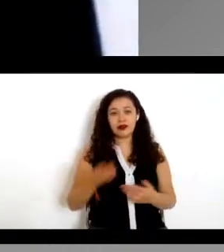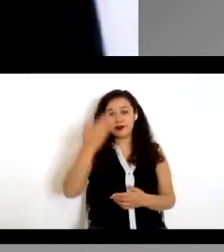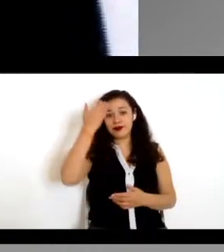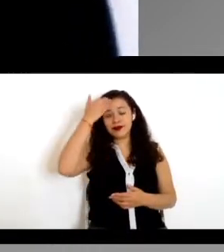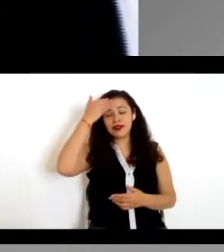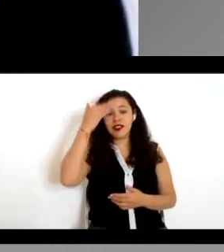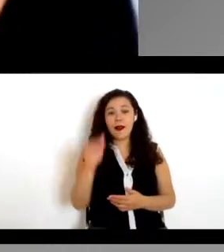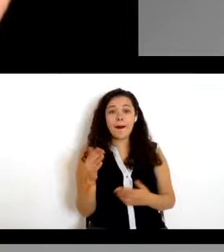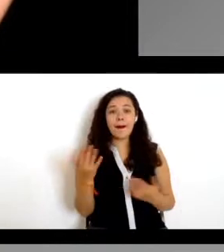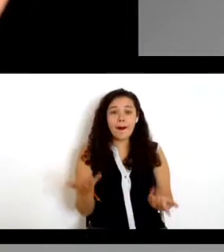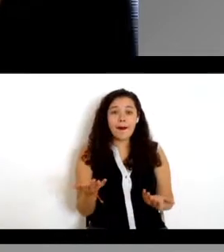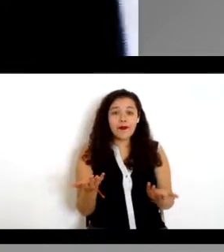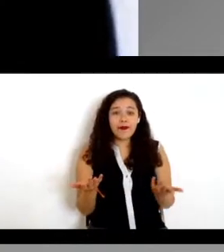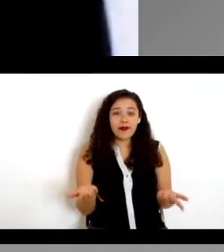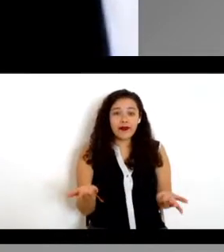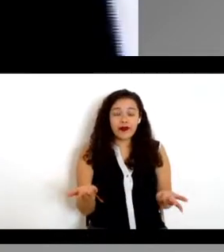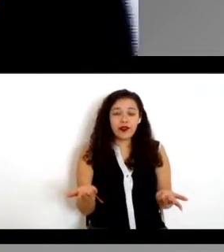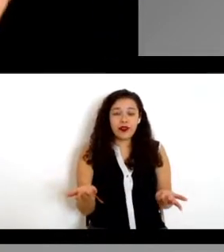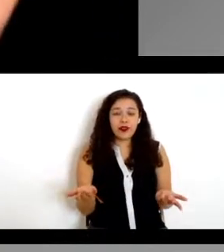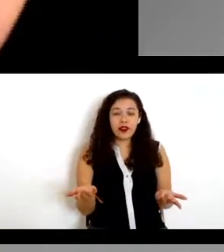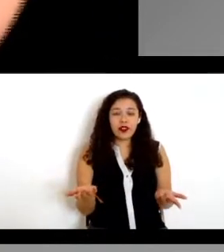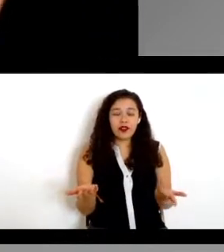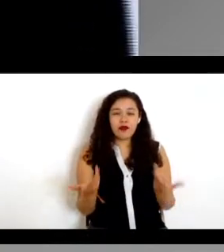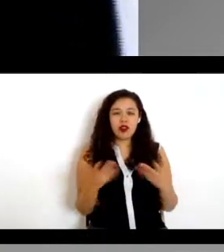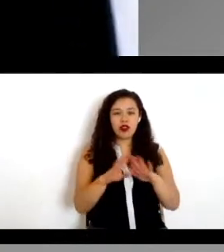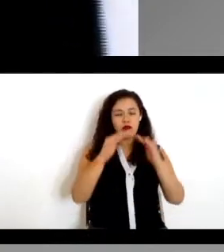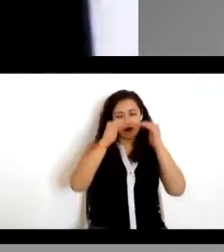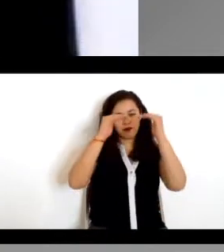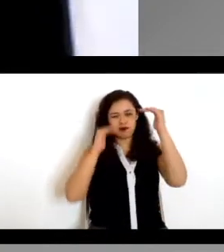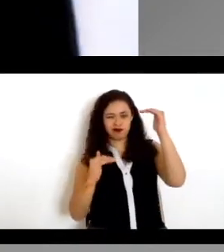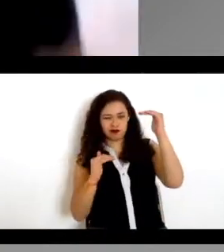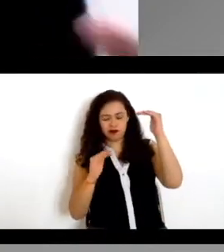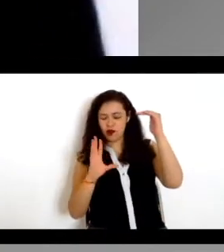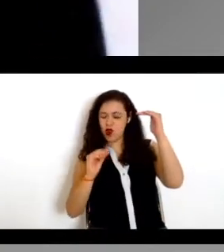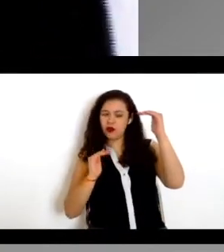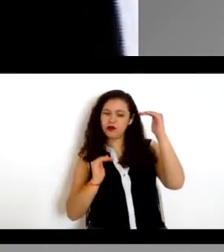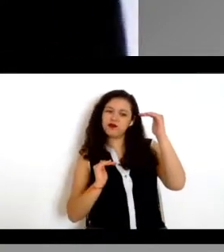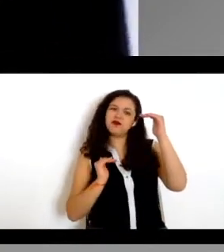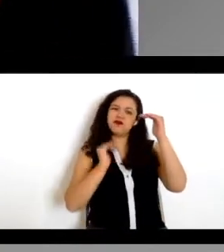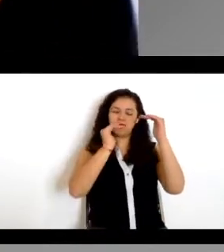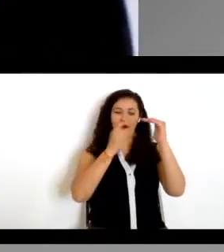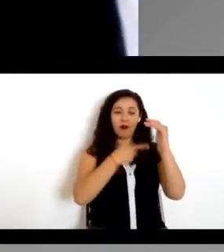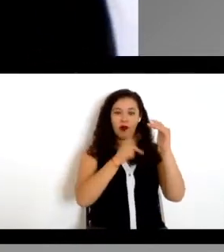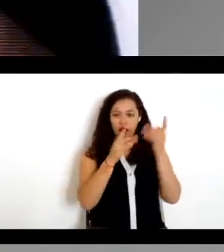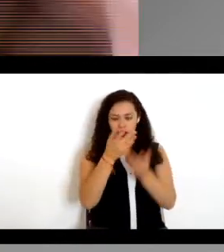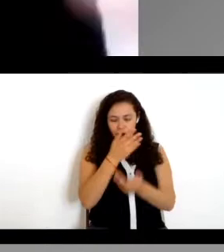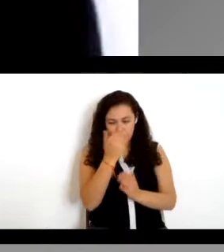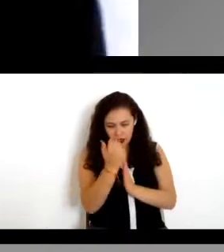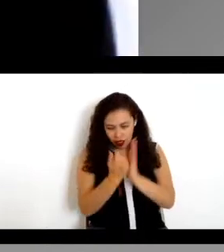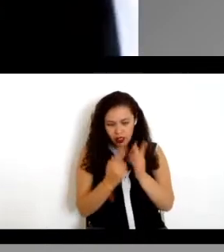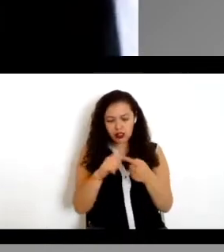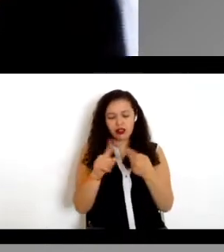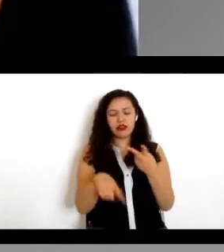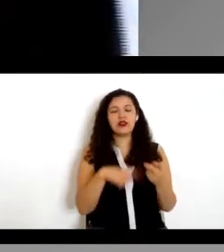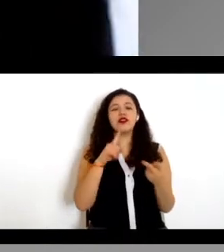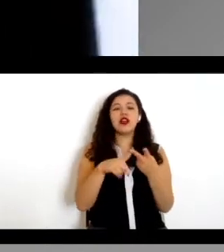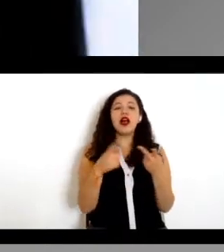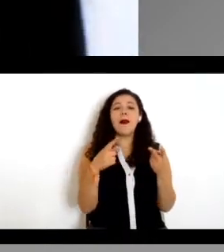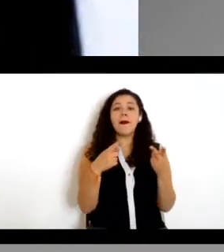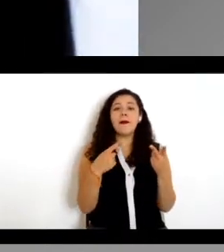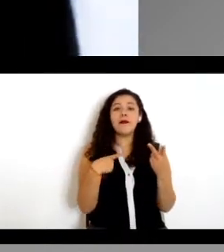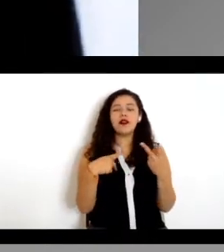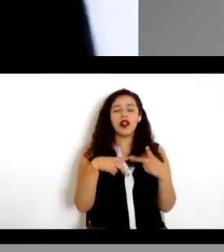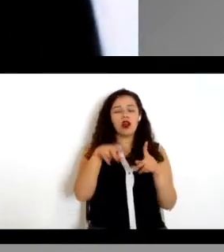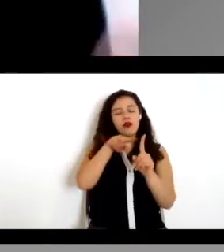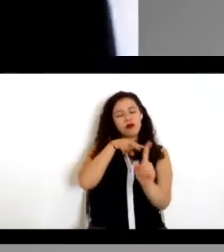alguna manera elimina muchas brechas, elimina la brecha de la pobreza, le permite tener a la persona una mayor perspectiva de la